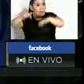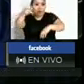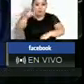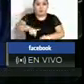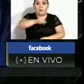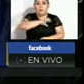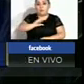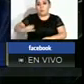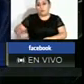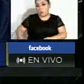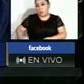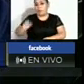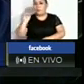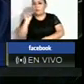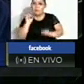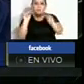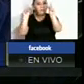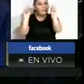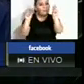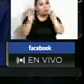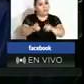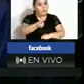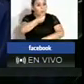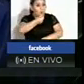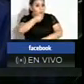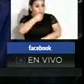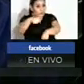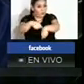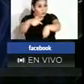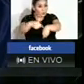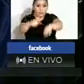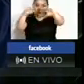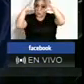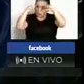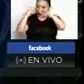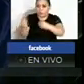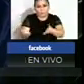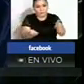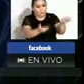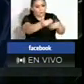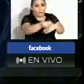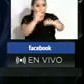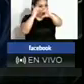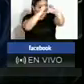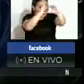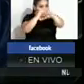nacional. Es parte de la información que les tengo a esta hora de la noche. Retorno a la señal hasta los estudios principales.